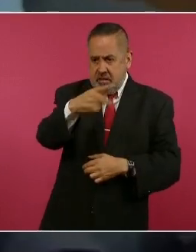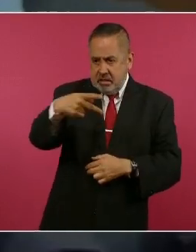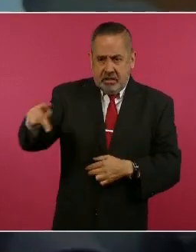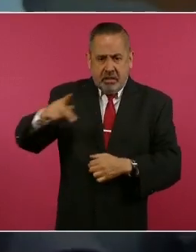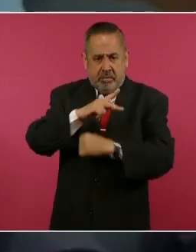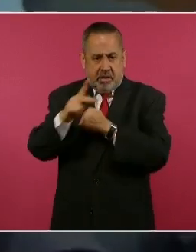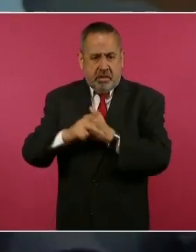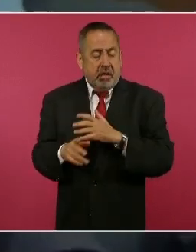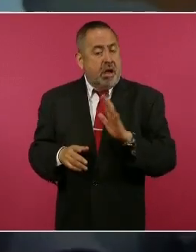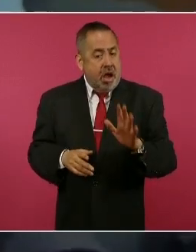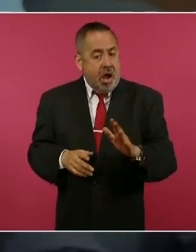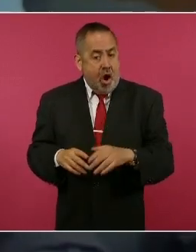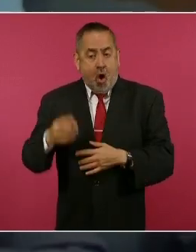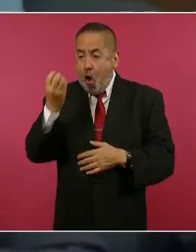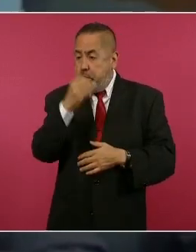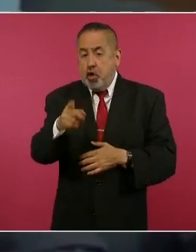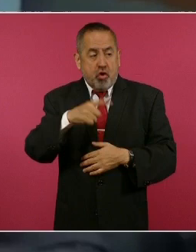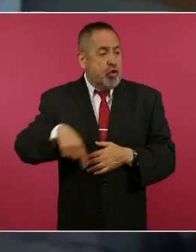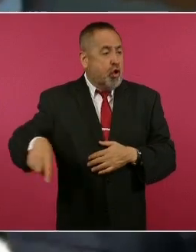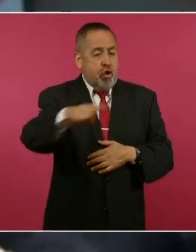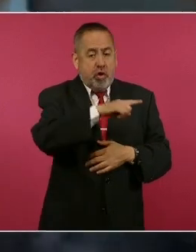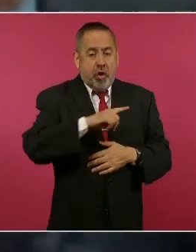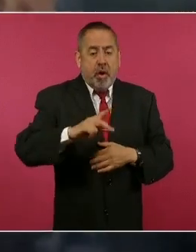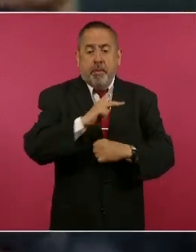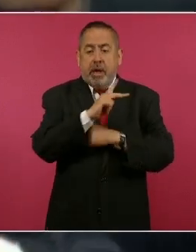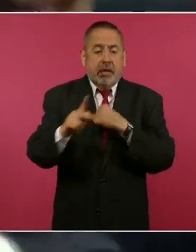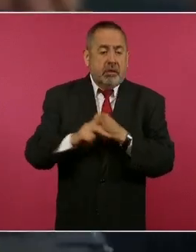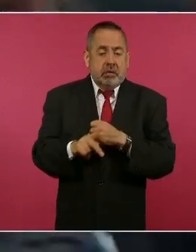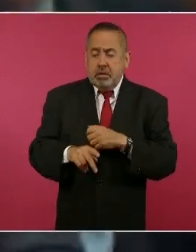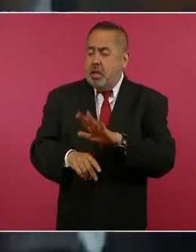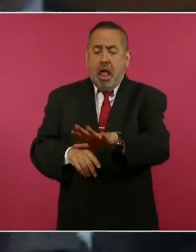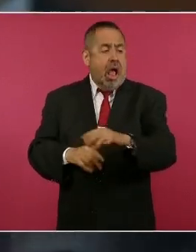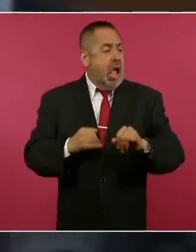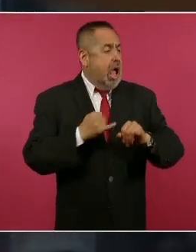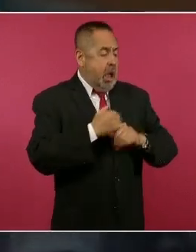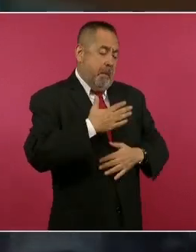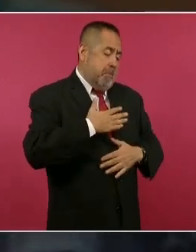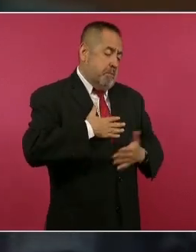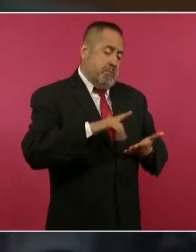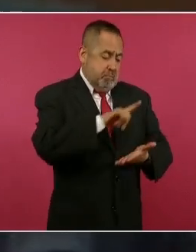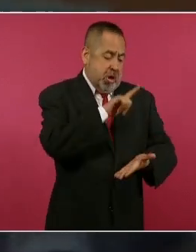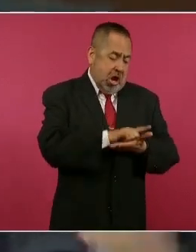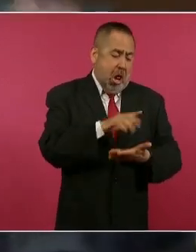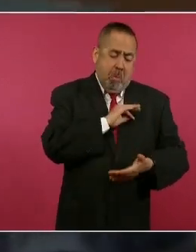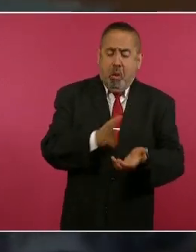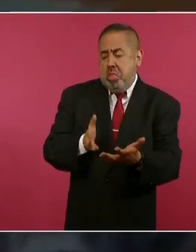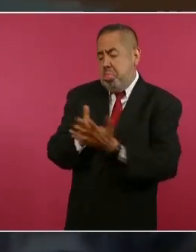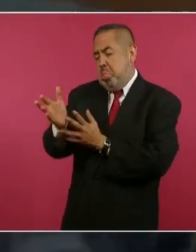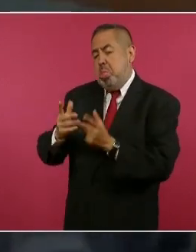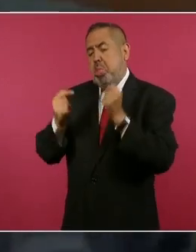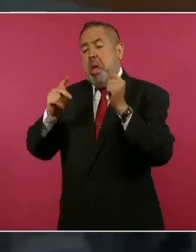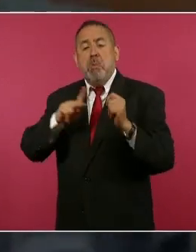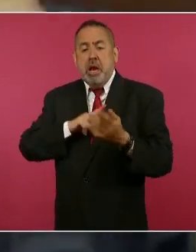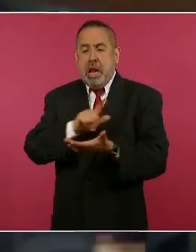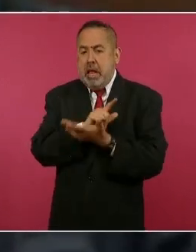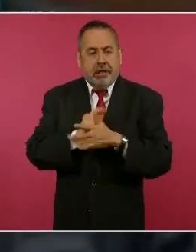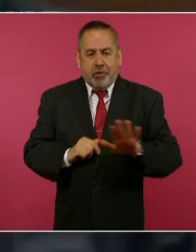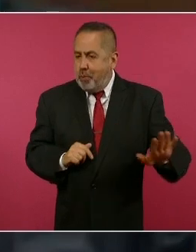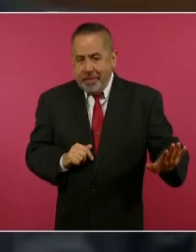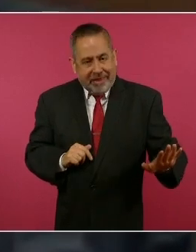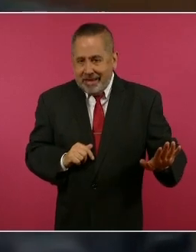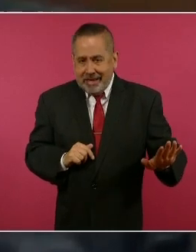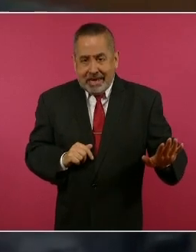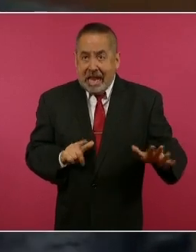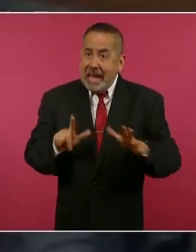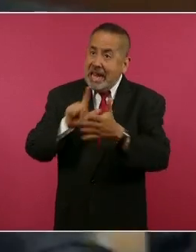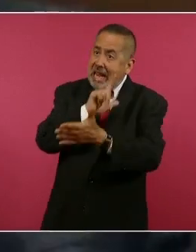tienen todos los estados de no invocar normas de derecho interno para justificar el incumplimiento de sus obligaciones